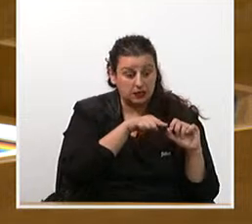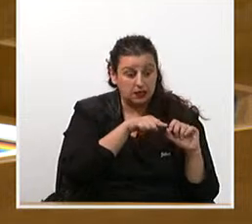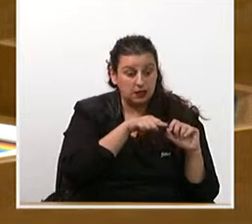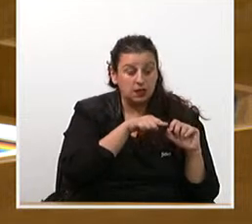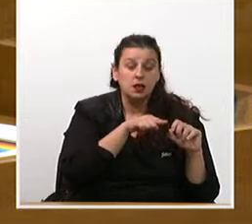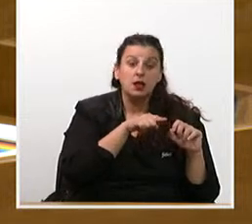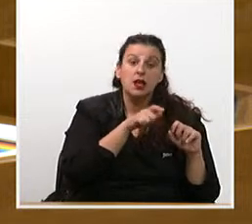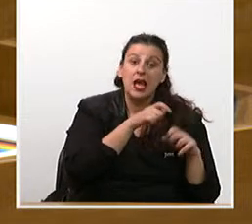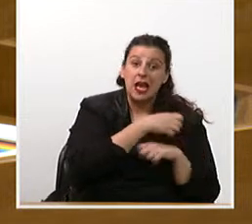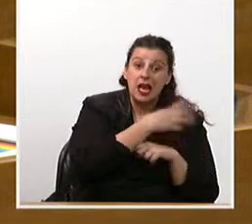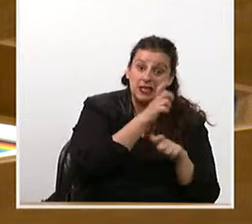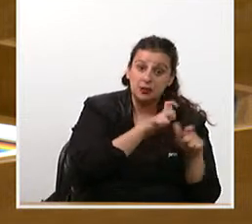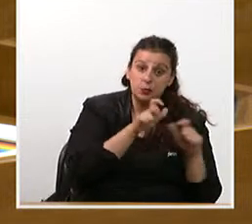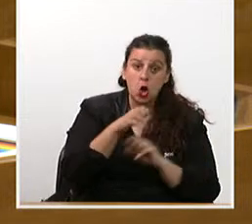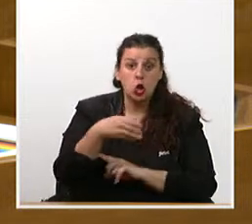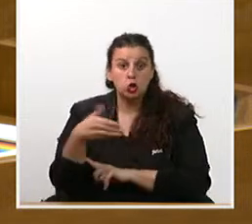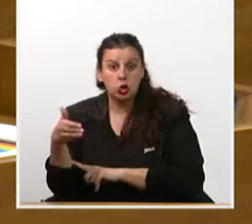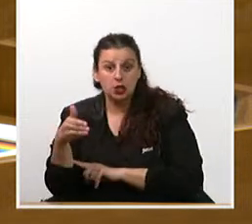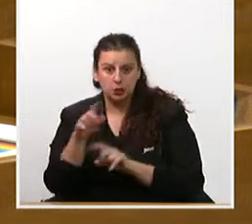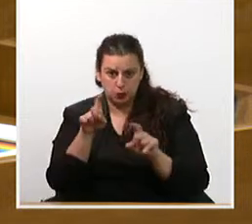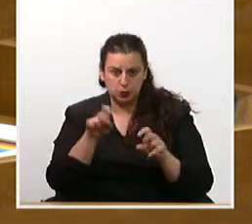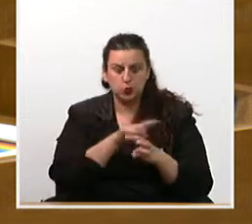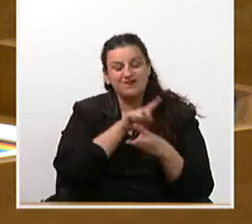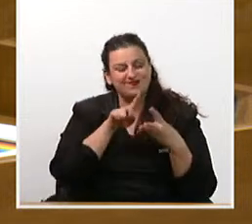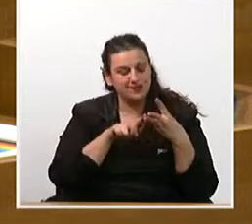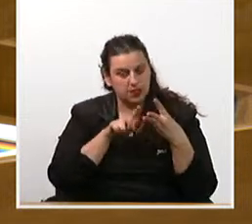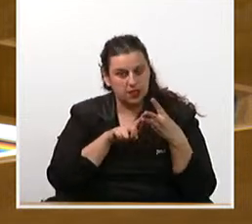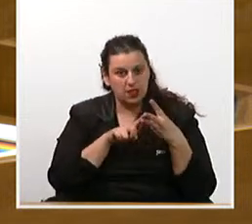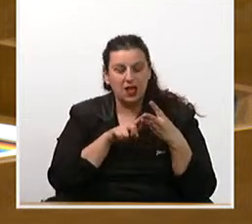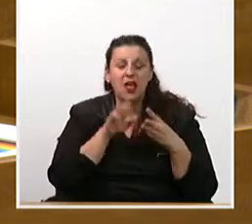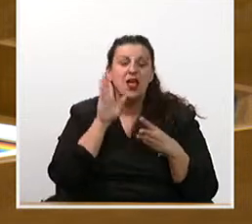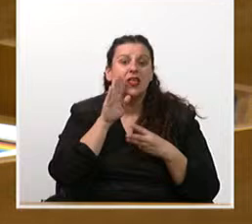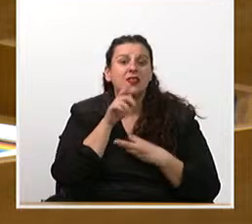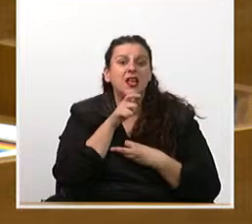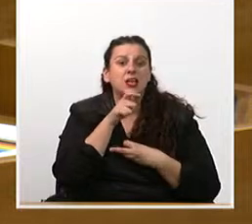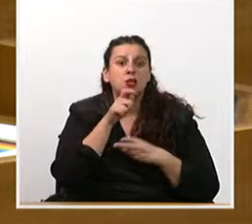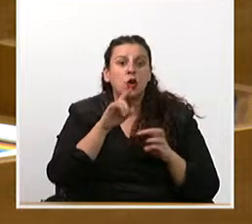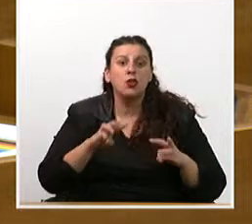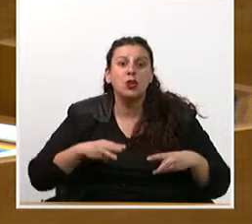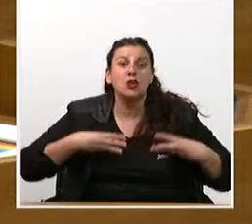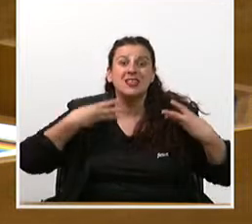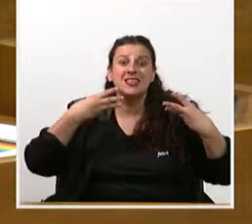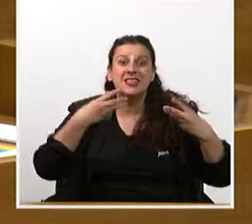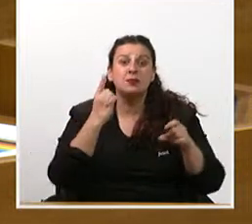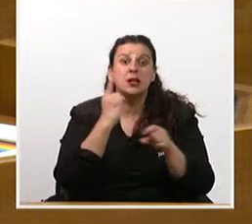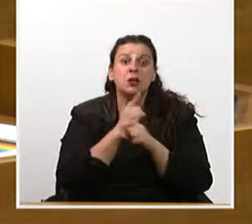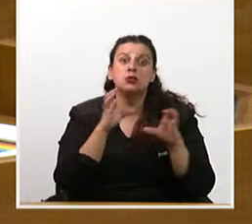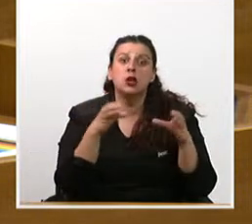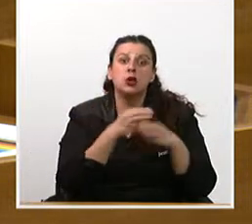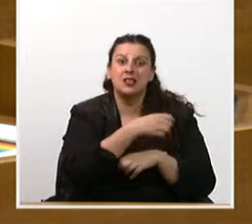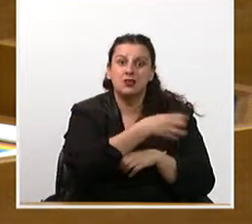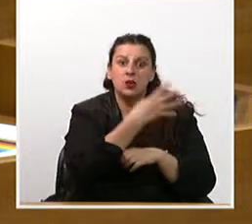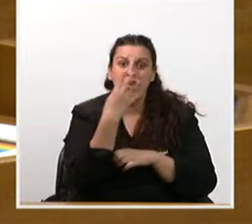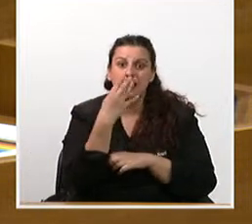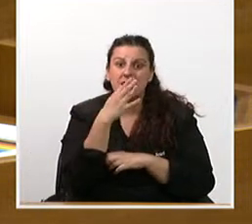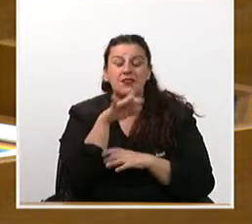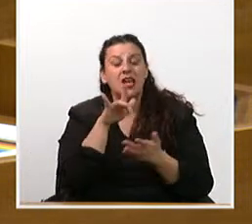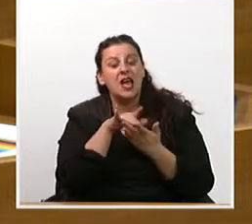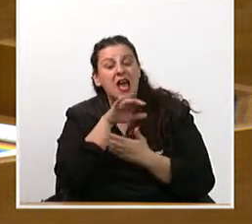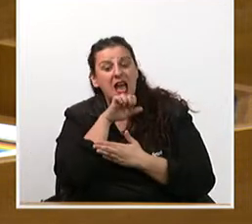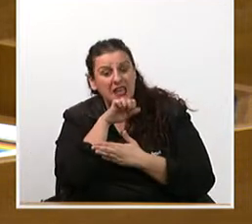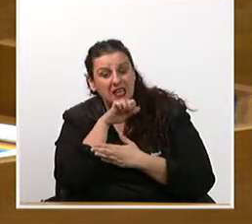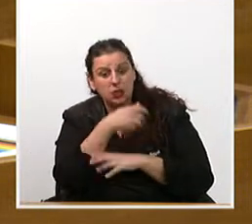o a persones ltbi una altra el delod es tripen contra el colectiv elbi aquí pas